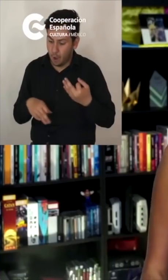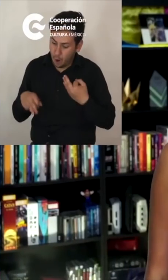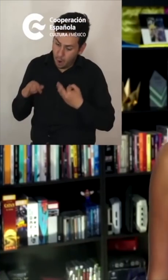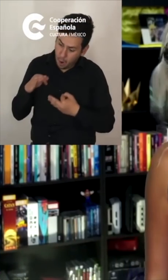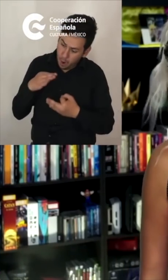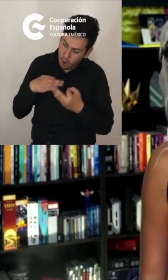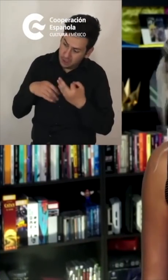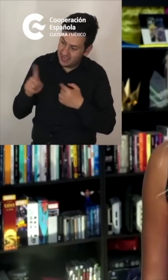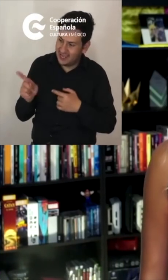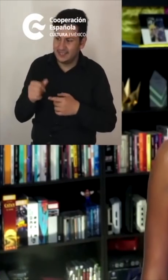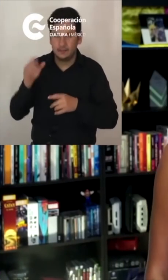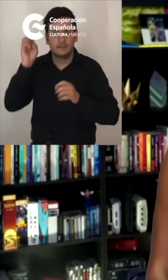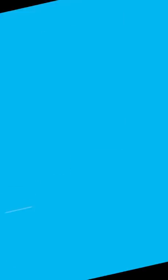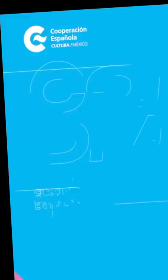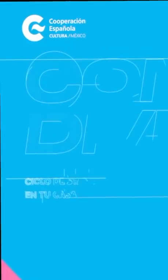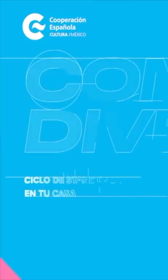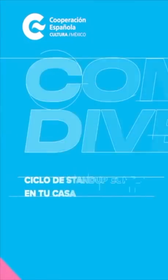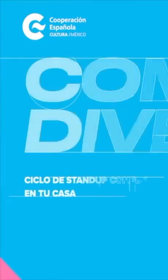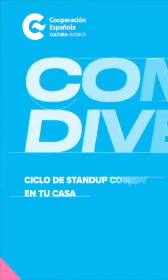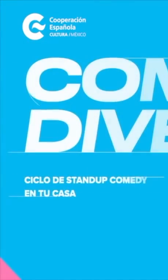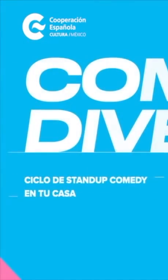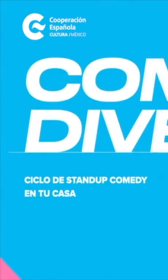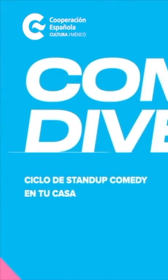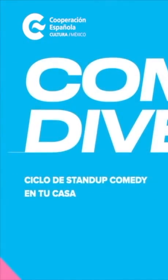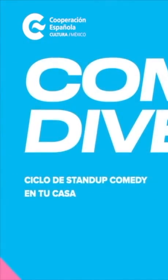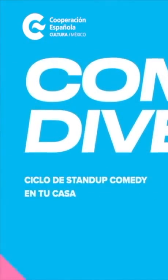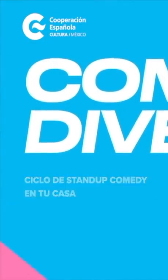Todo es online ahora.